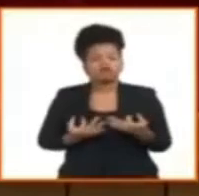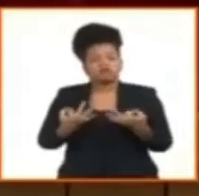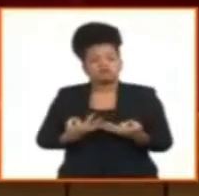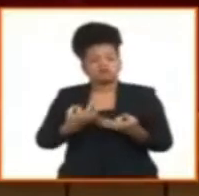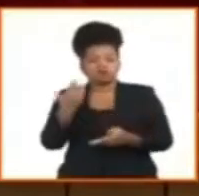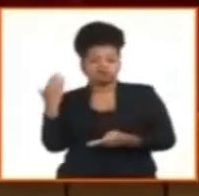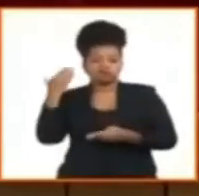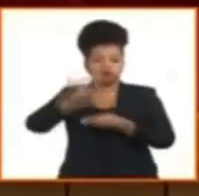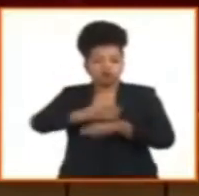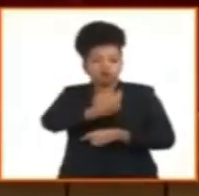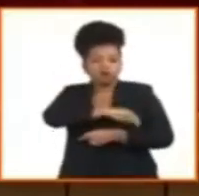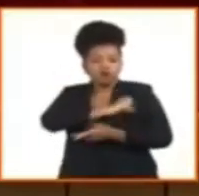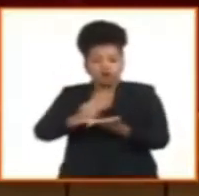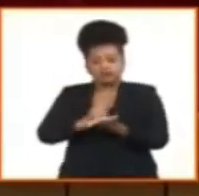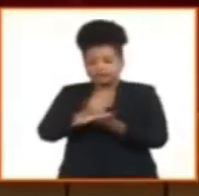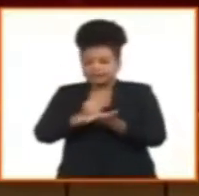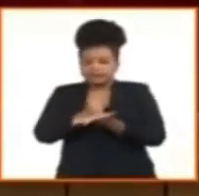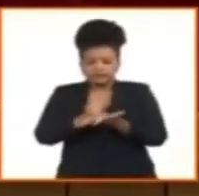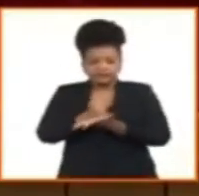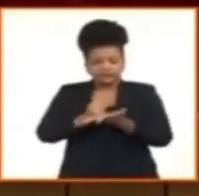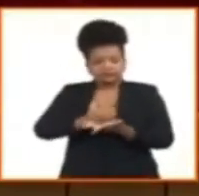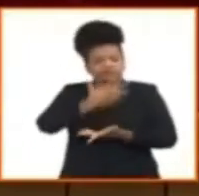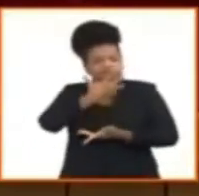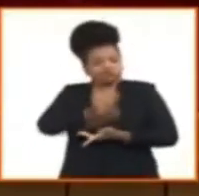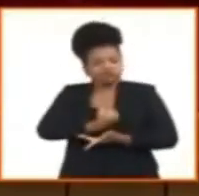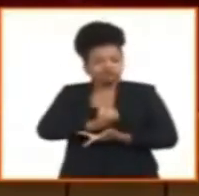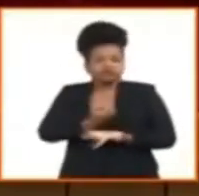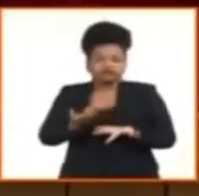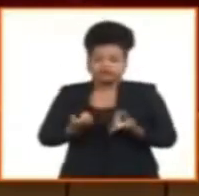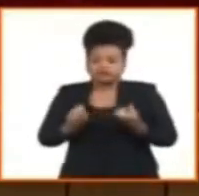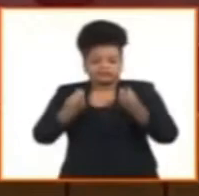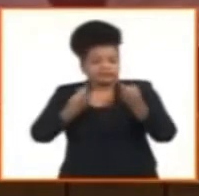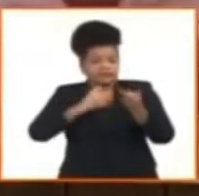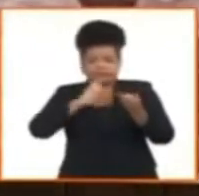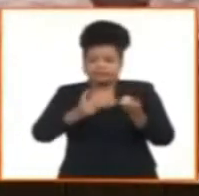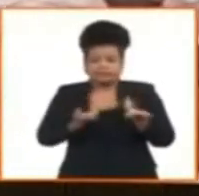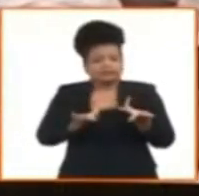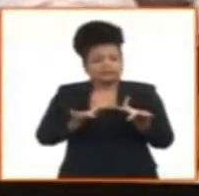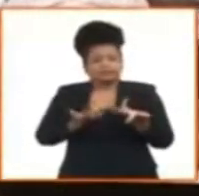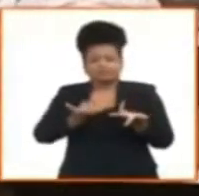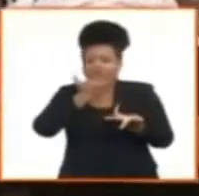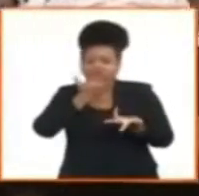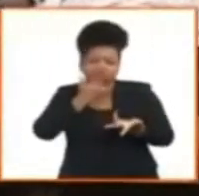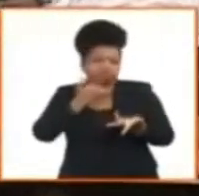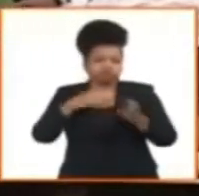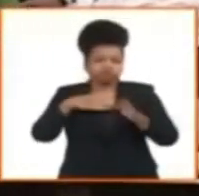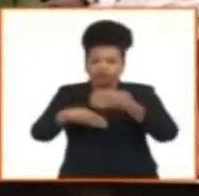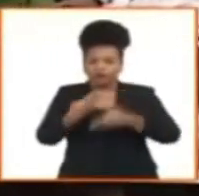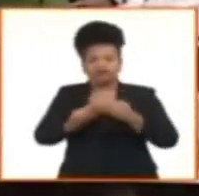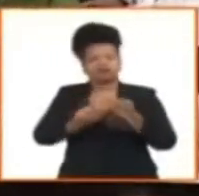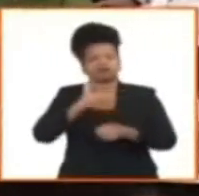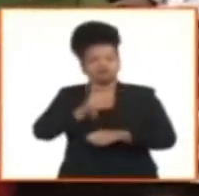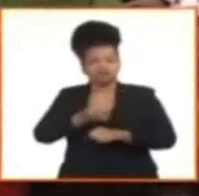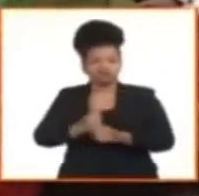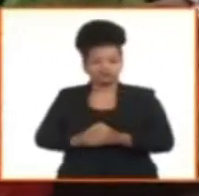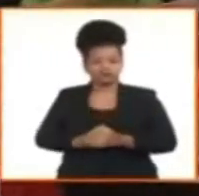y la insatisfacción que surjan del malestar económico y las dificultades materiales. Hay que emplear